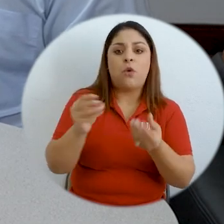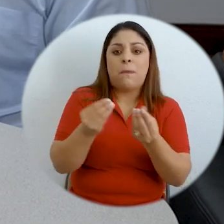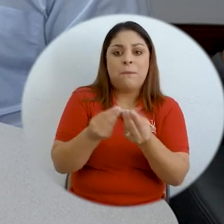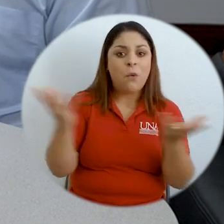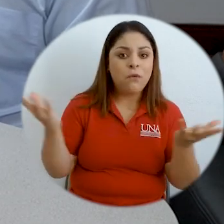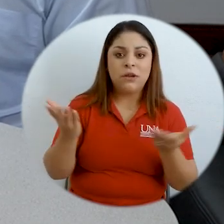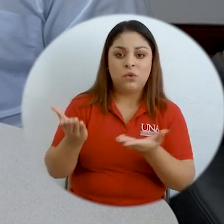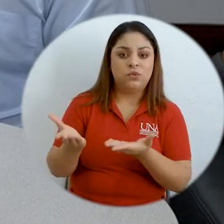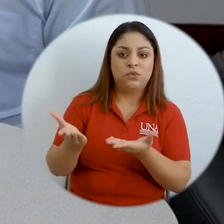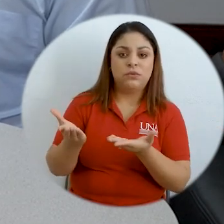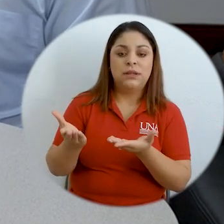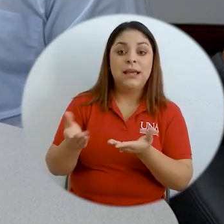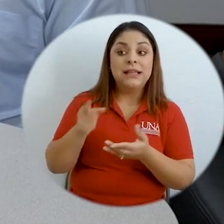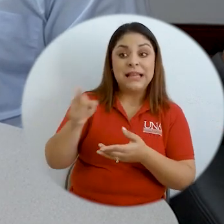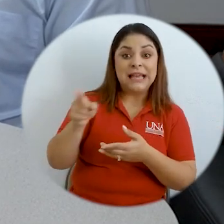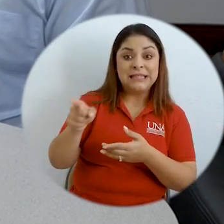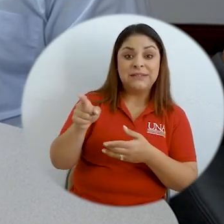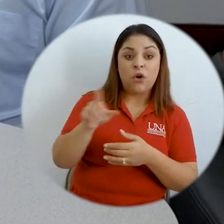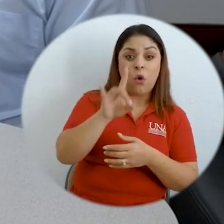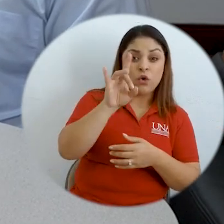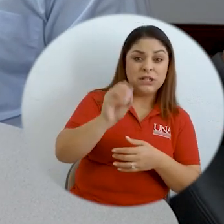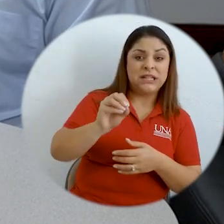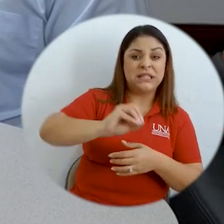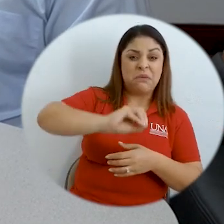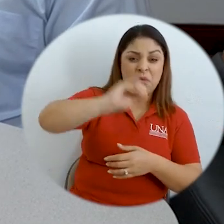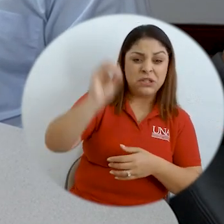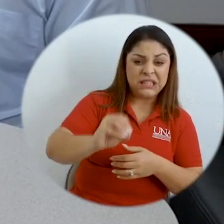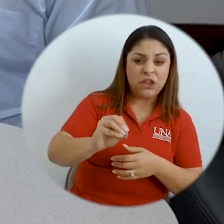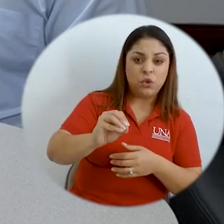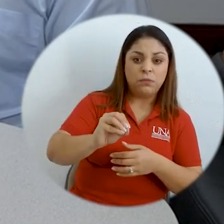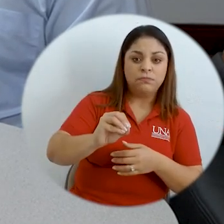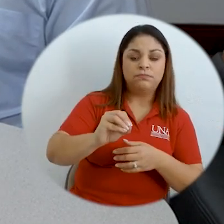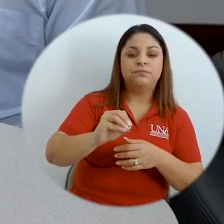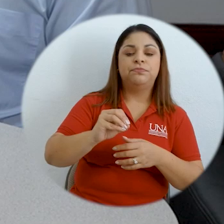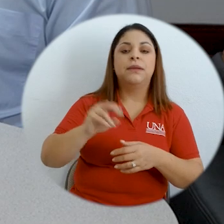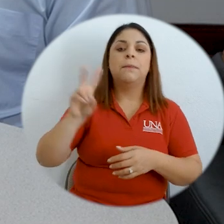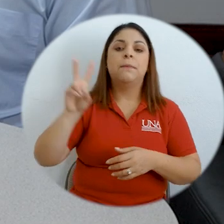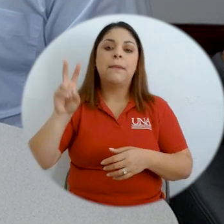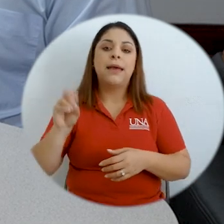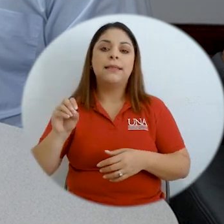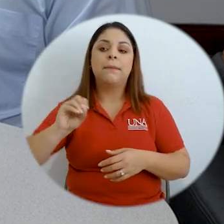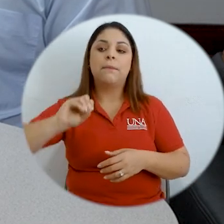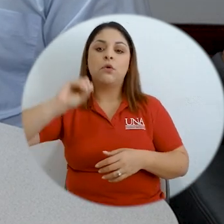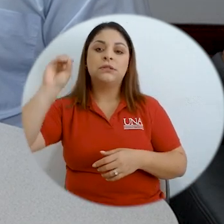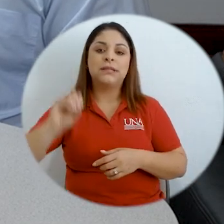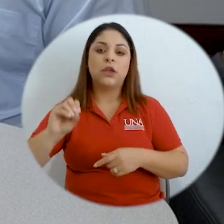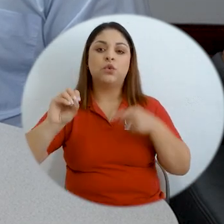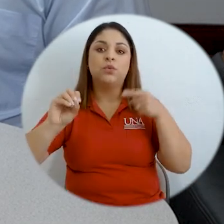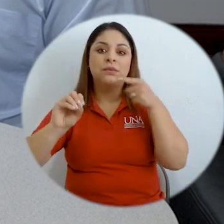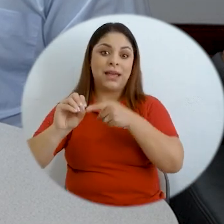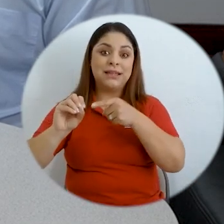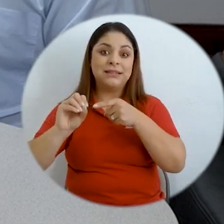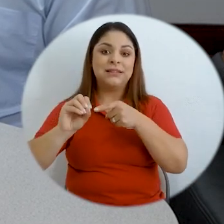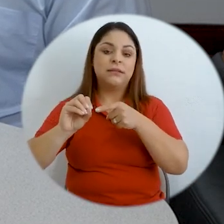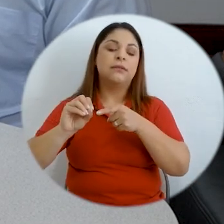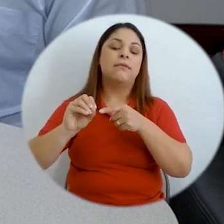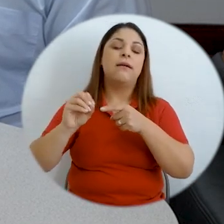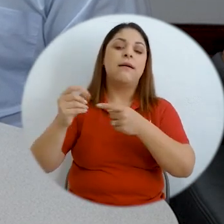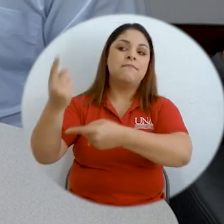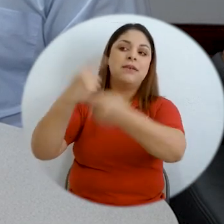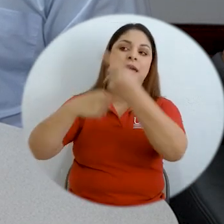públicos, y de ese 20%, de ese 80%, el 20% proviene de los colegios públicos